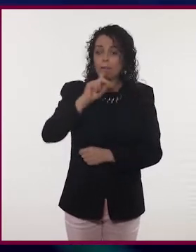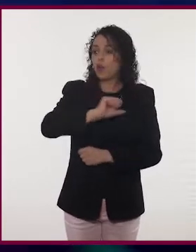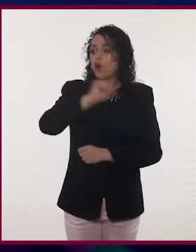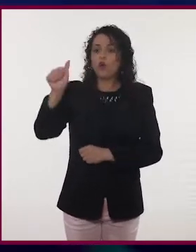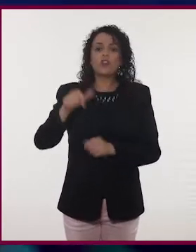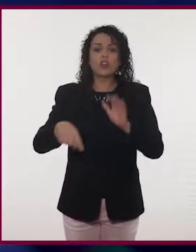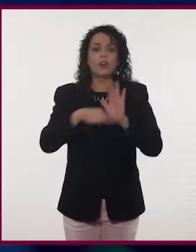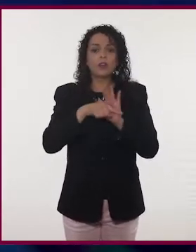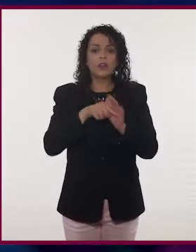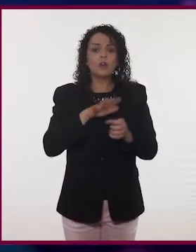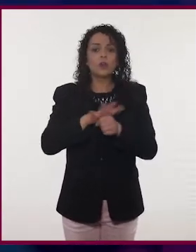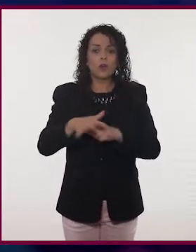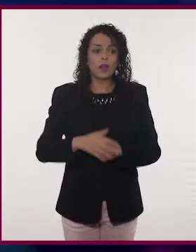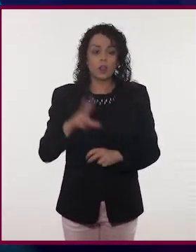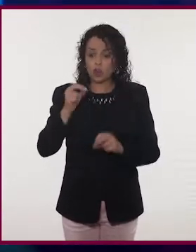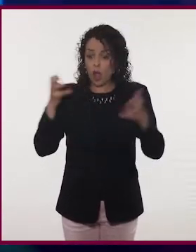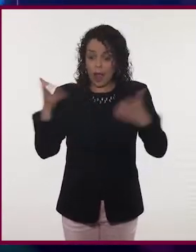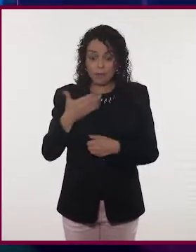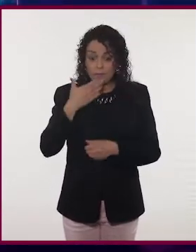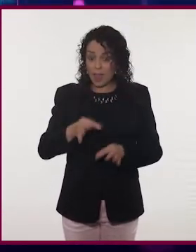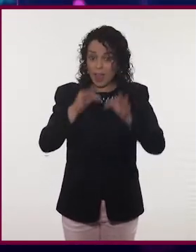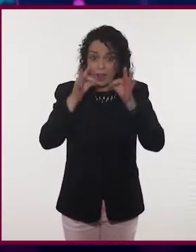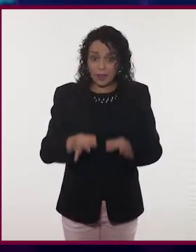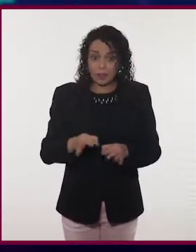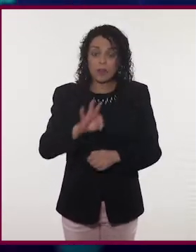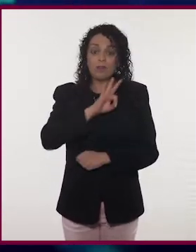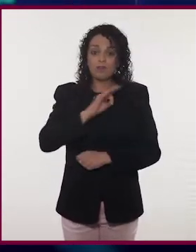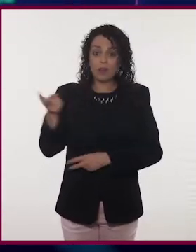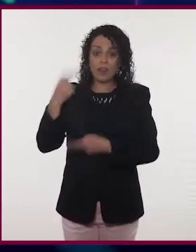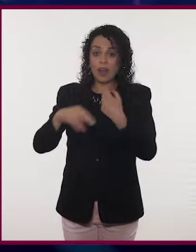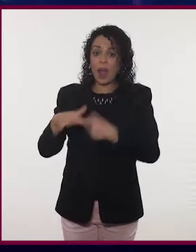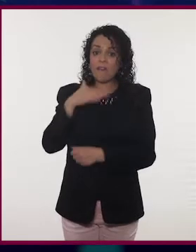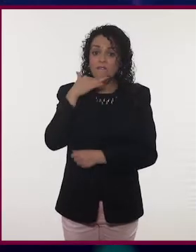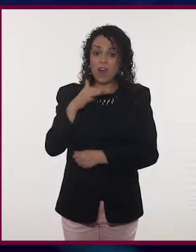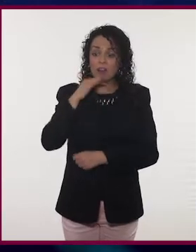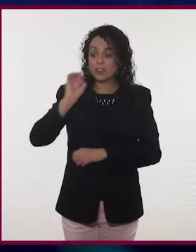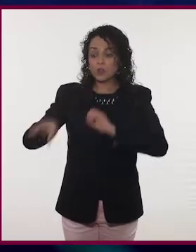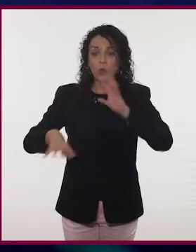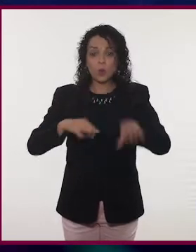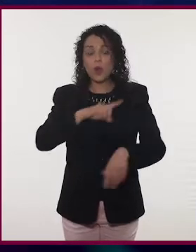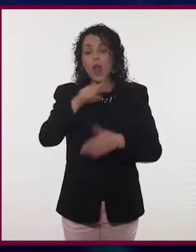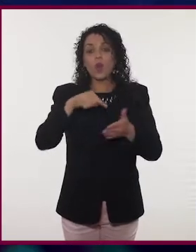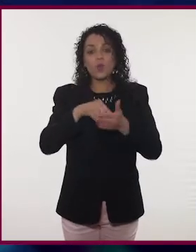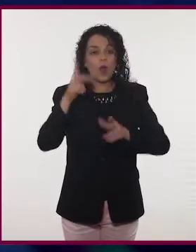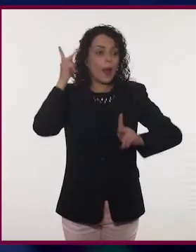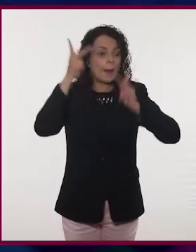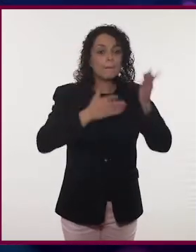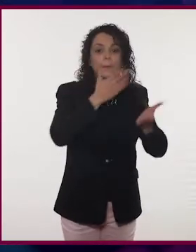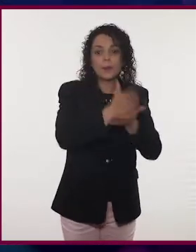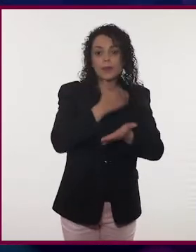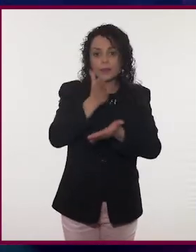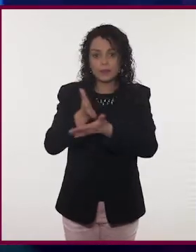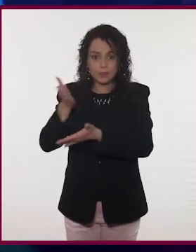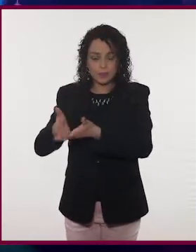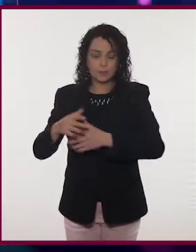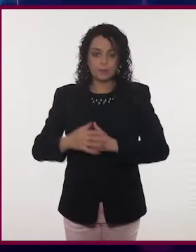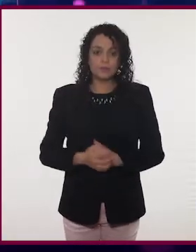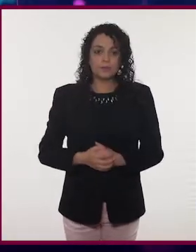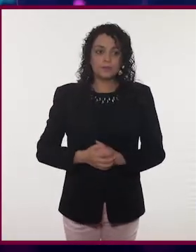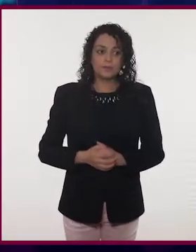negativo es que cuando no está bien hecho, puede traer basura a los lugares que se están visitando, puede traer temas